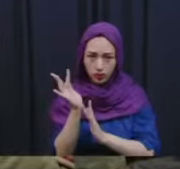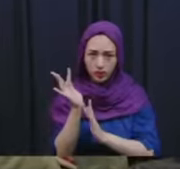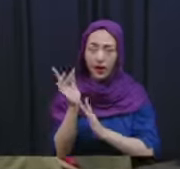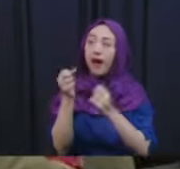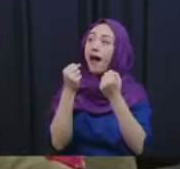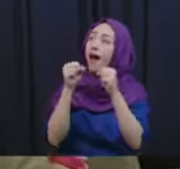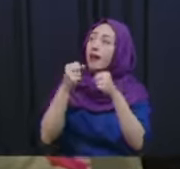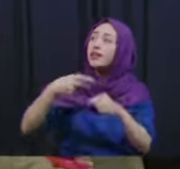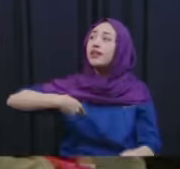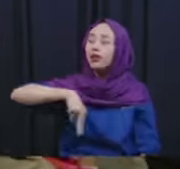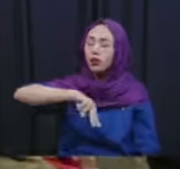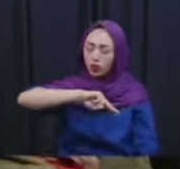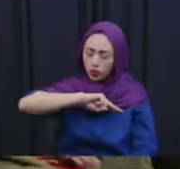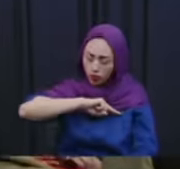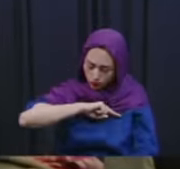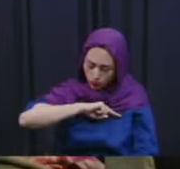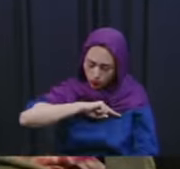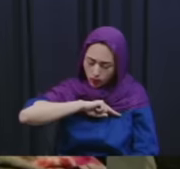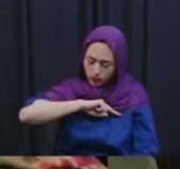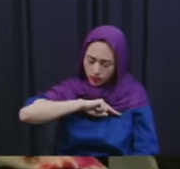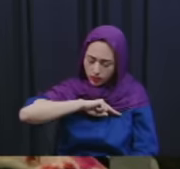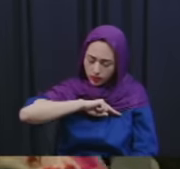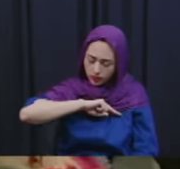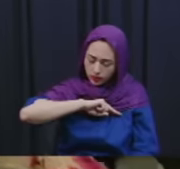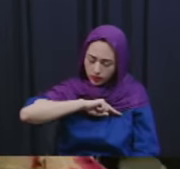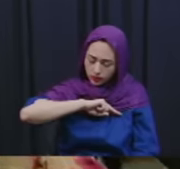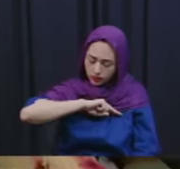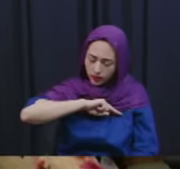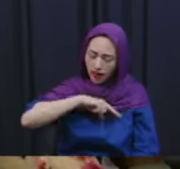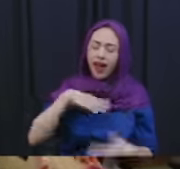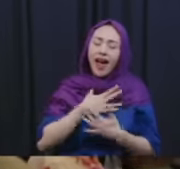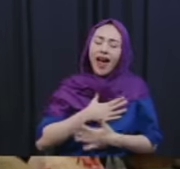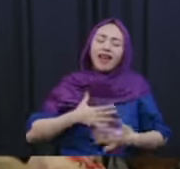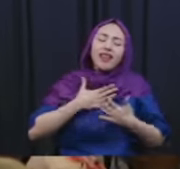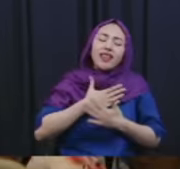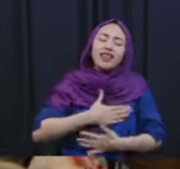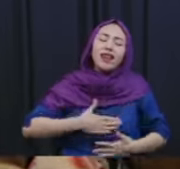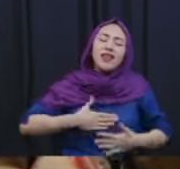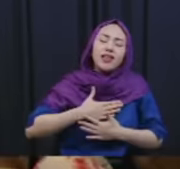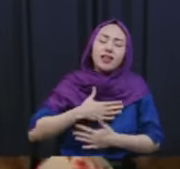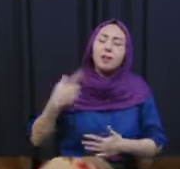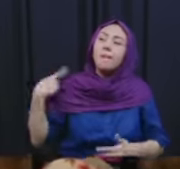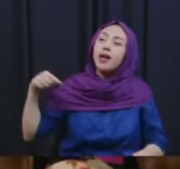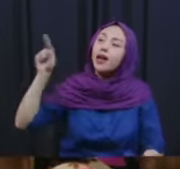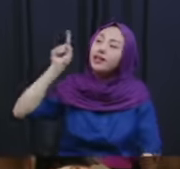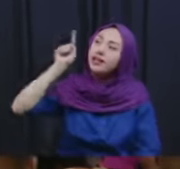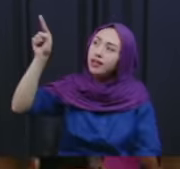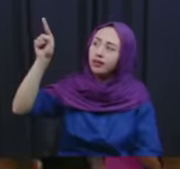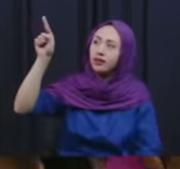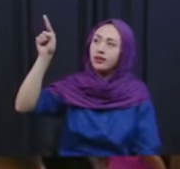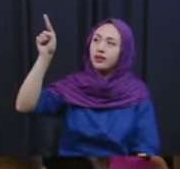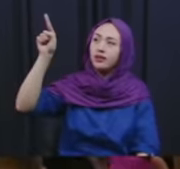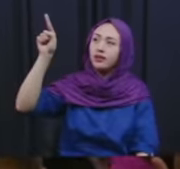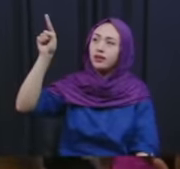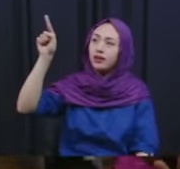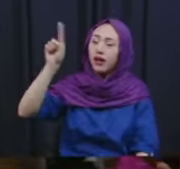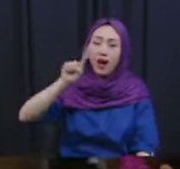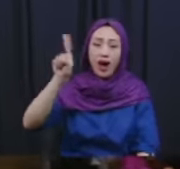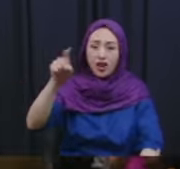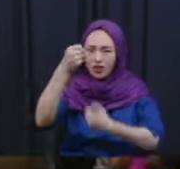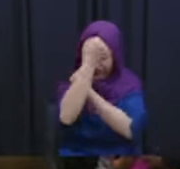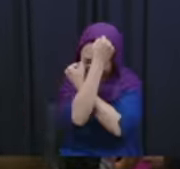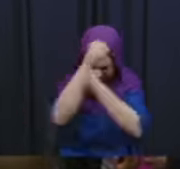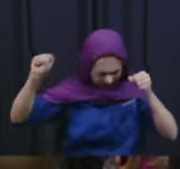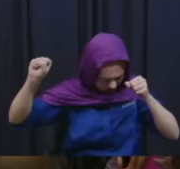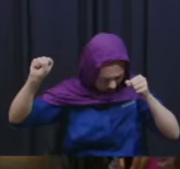de nosotros seres que te agraden Señor por favor Ayúdanos a no ser